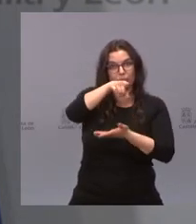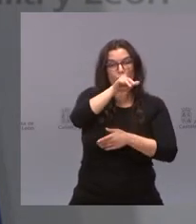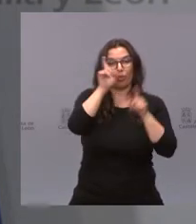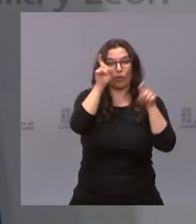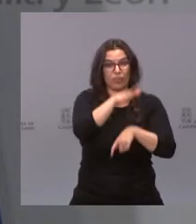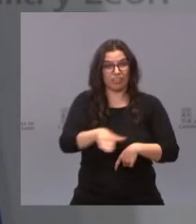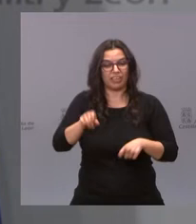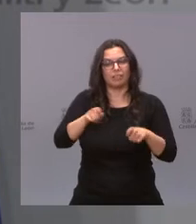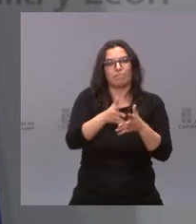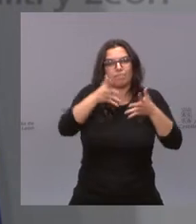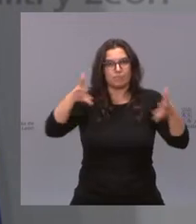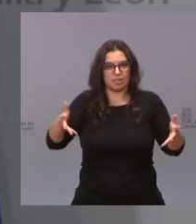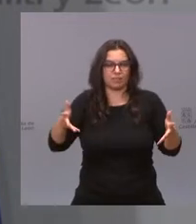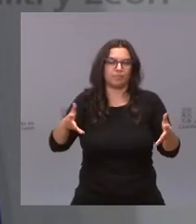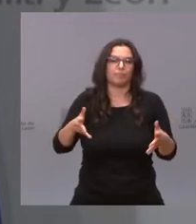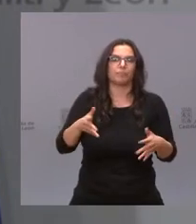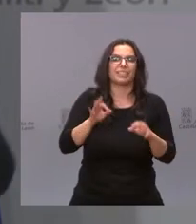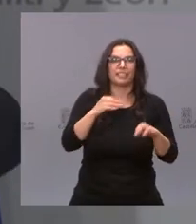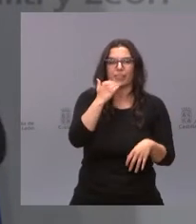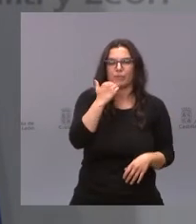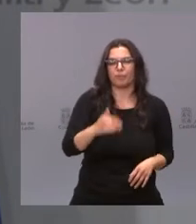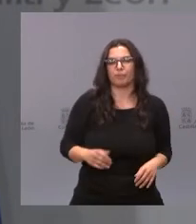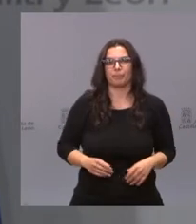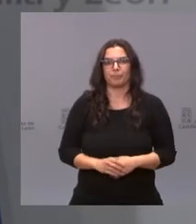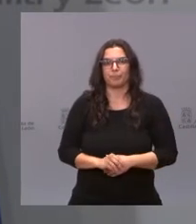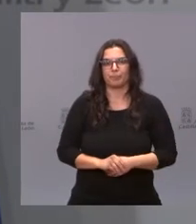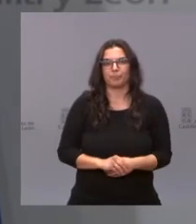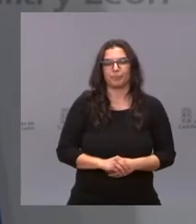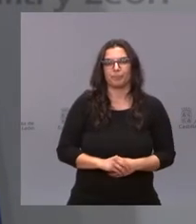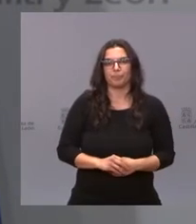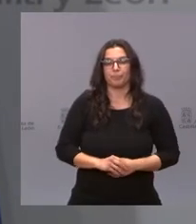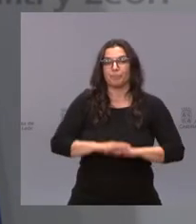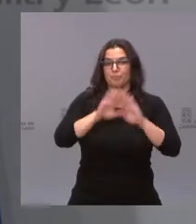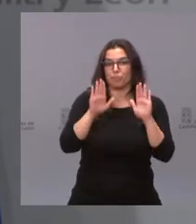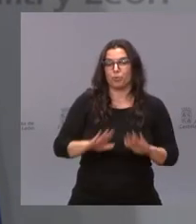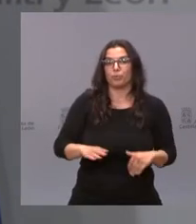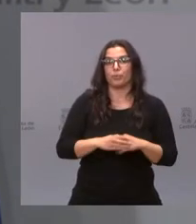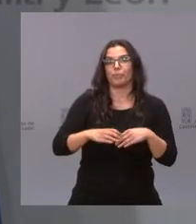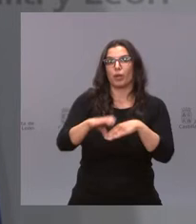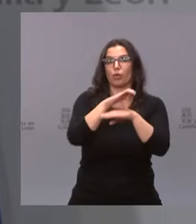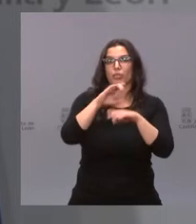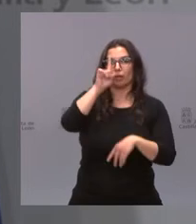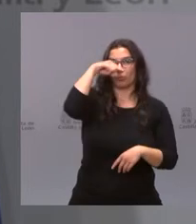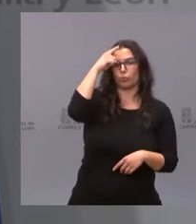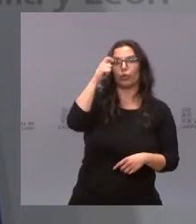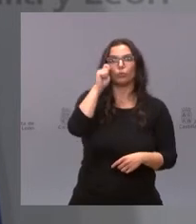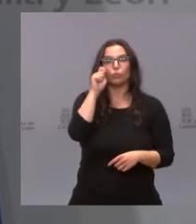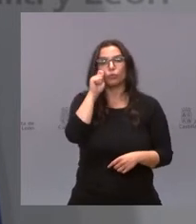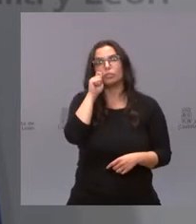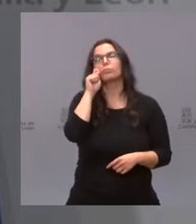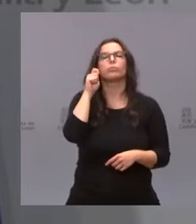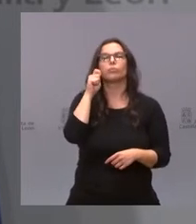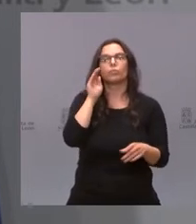educación infantil y primaria en Zamora. Por último, la Consejería de Cultura y Turismo destina